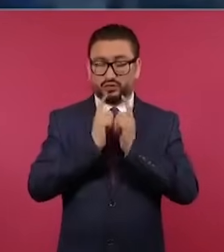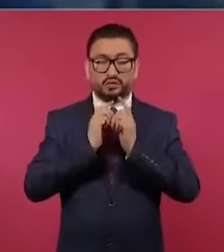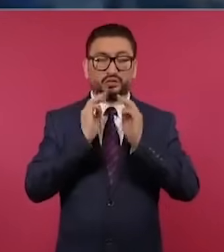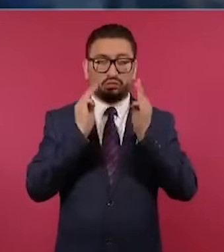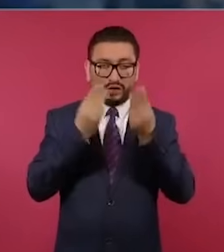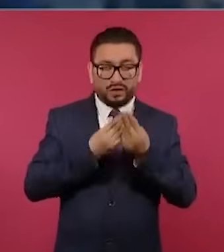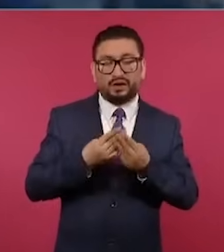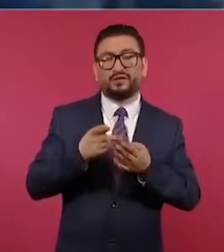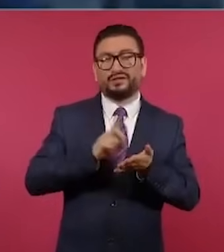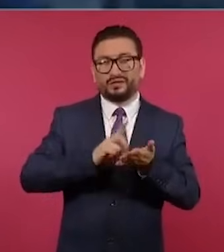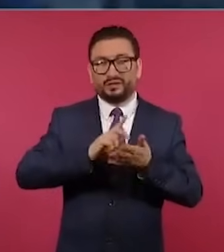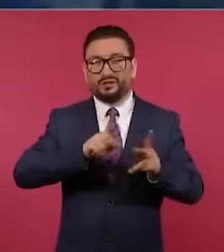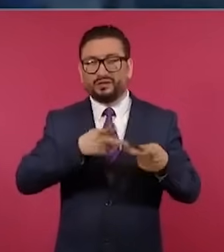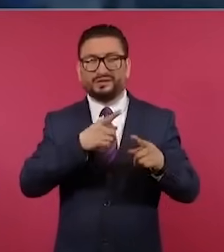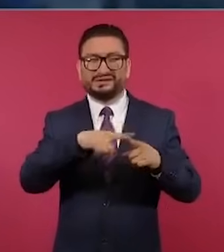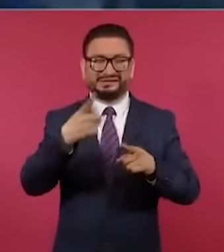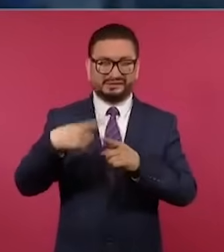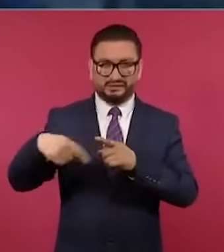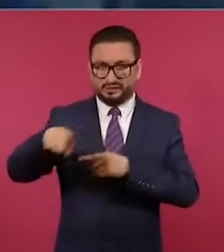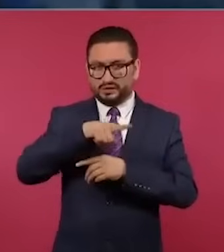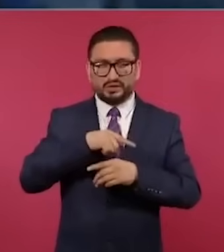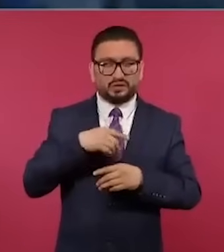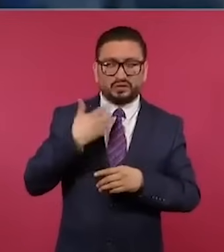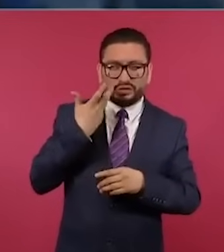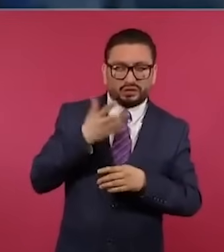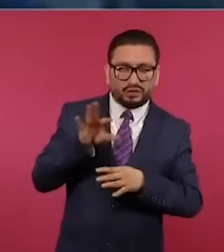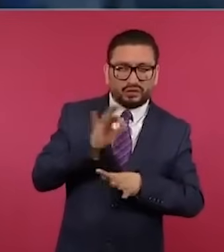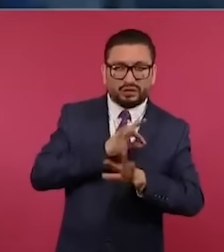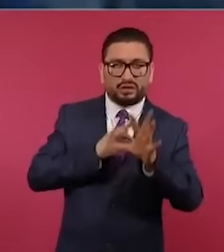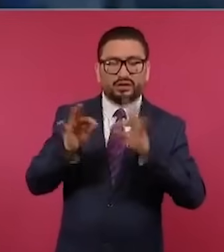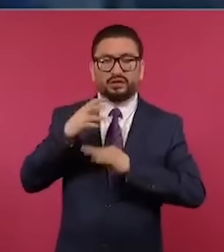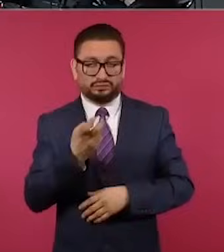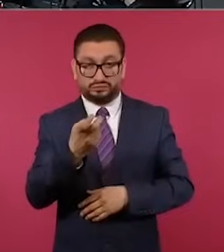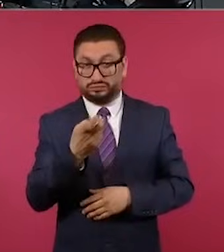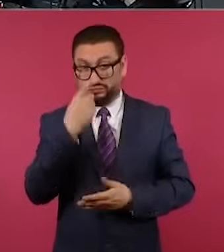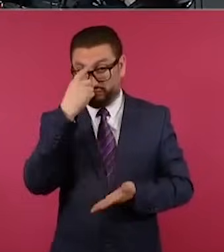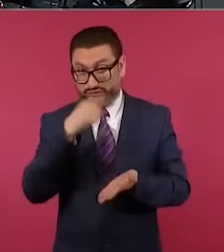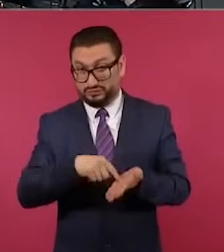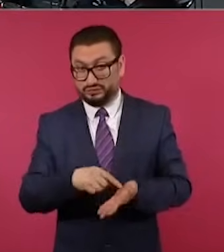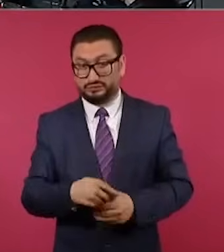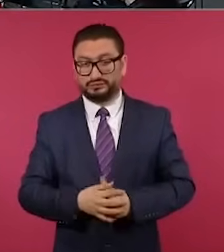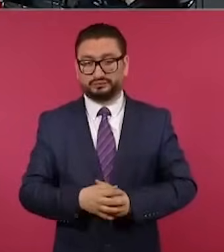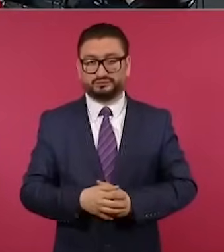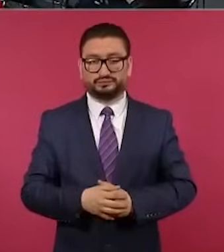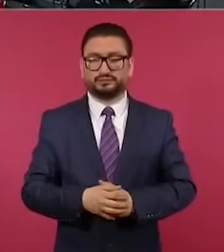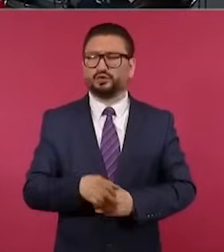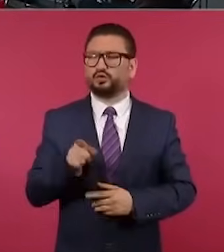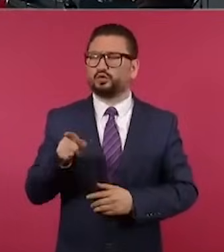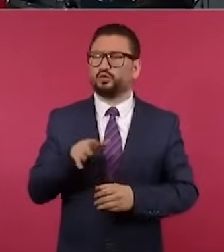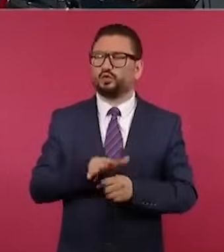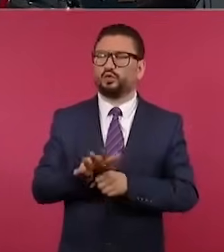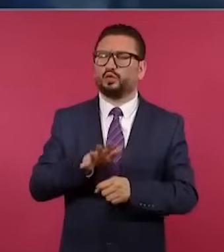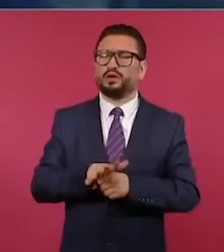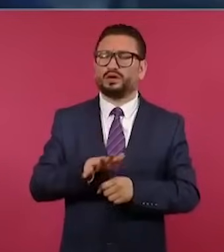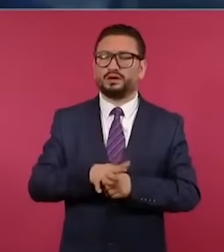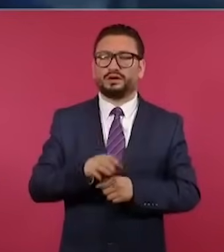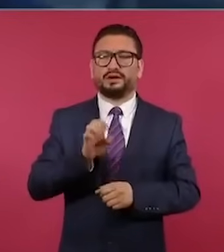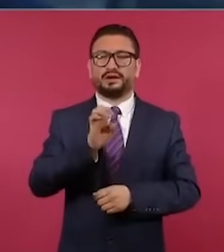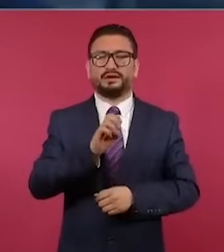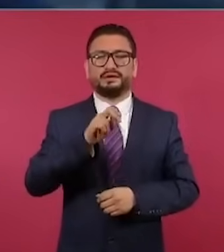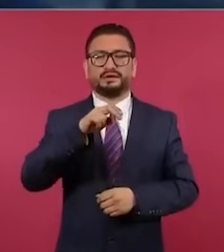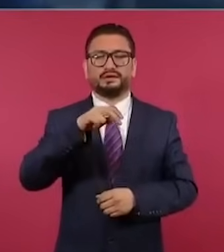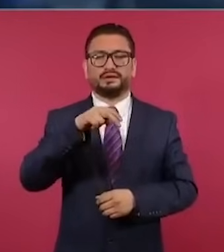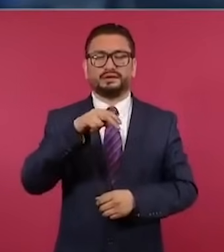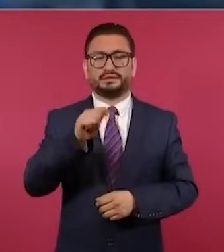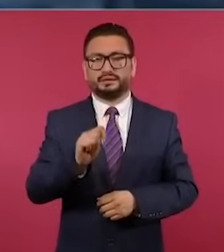organizado continúa eligiendo y poniendo y quitando candidatos? ¿Qué medio eres tú? Nada más para NTN